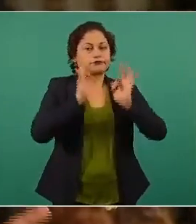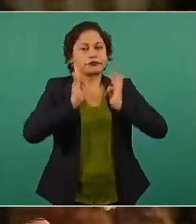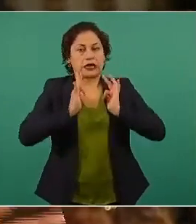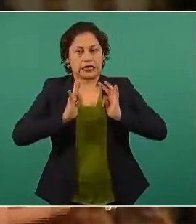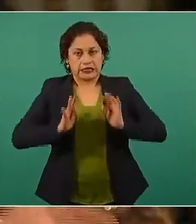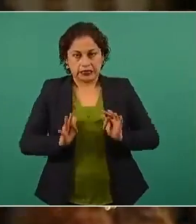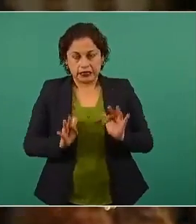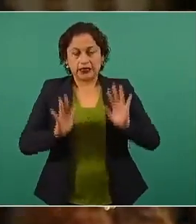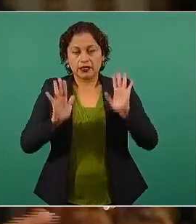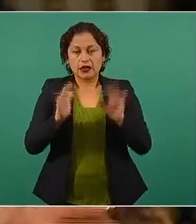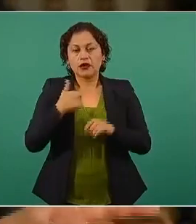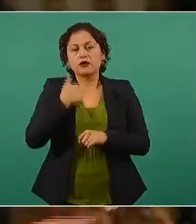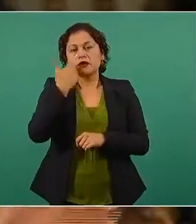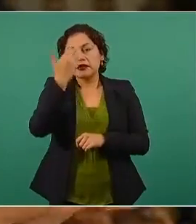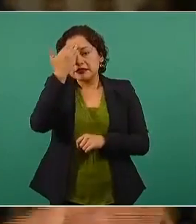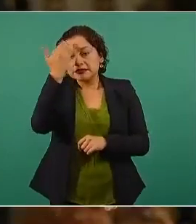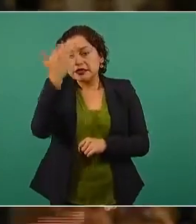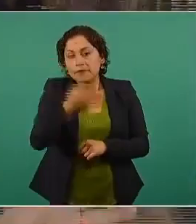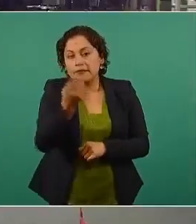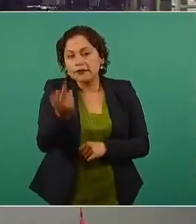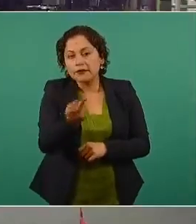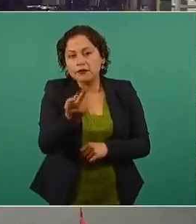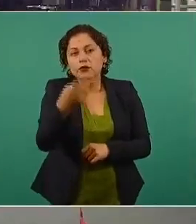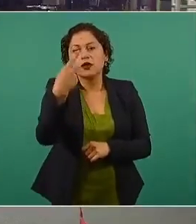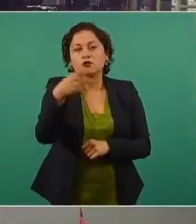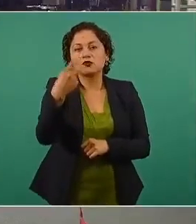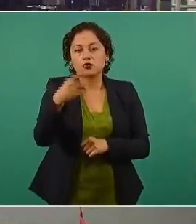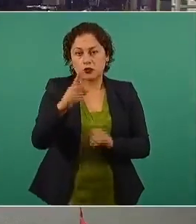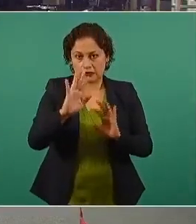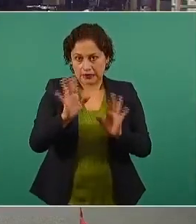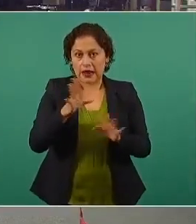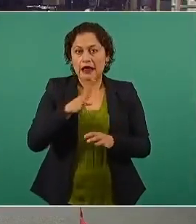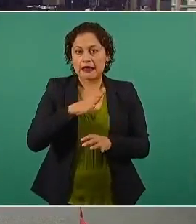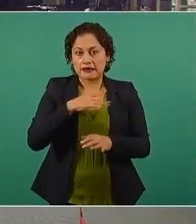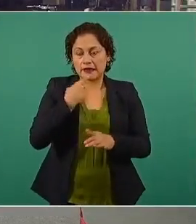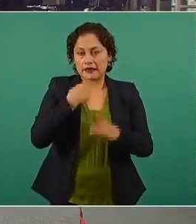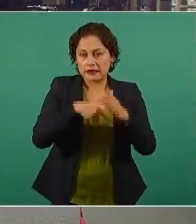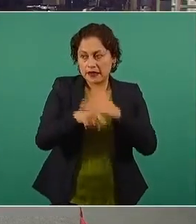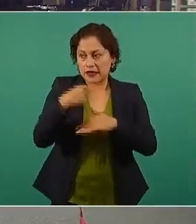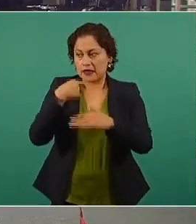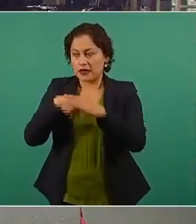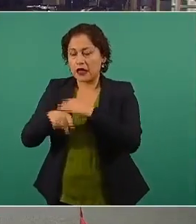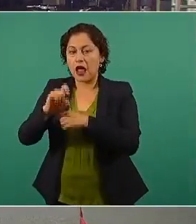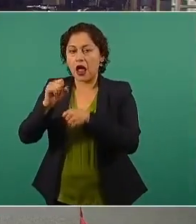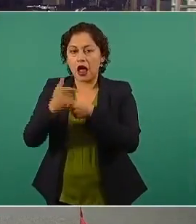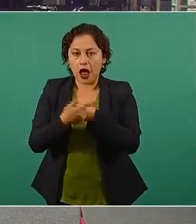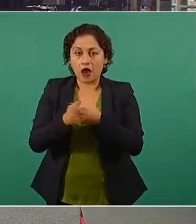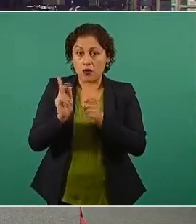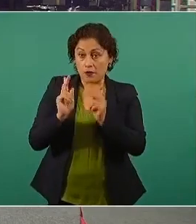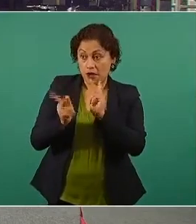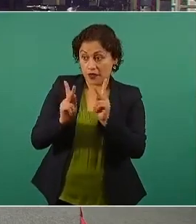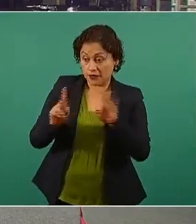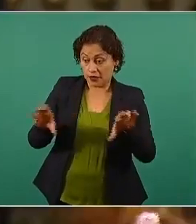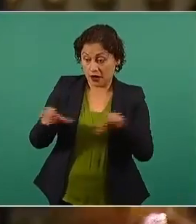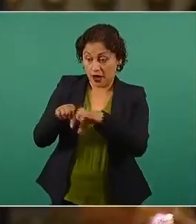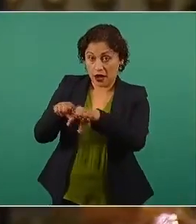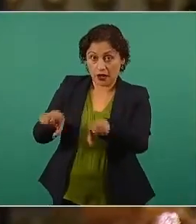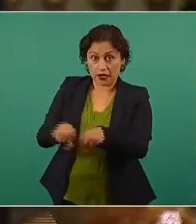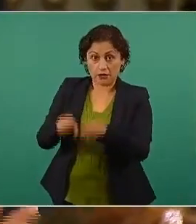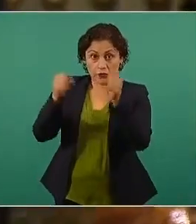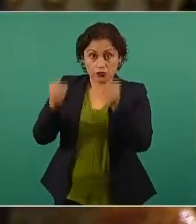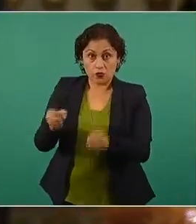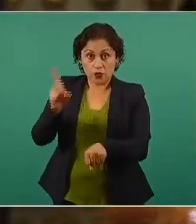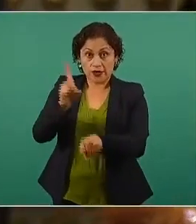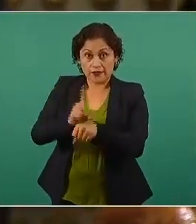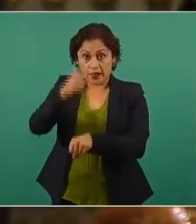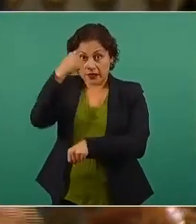ustedes algunas denuncias o han tenido algún diálogo de esto en las mesas de seguridad para salvaguardar la integridad de todas